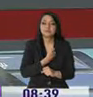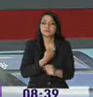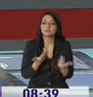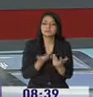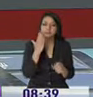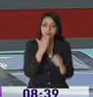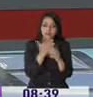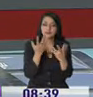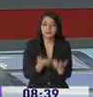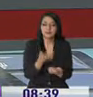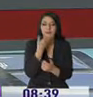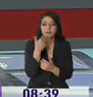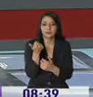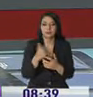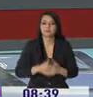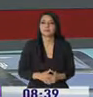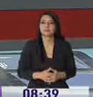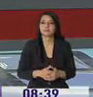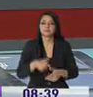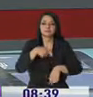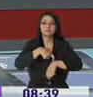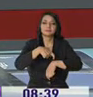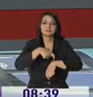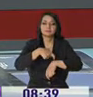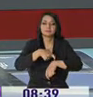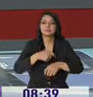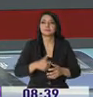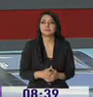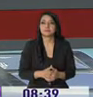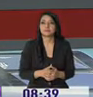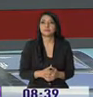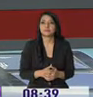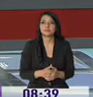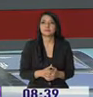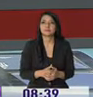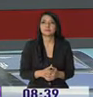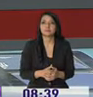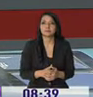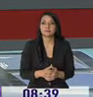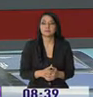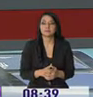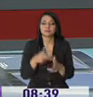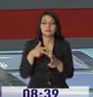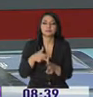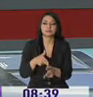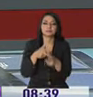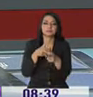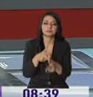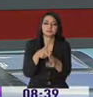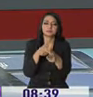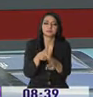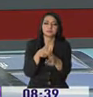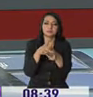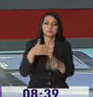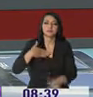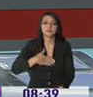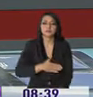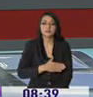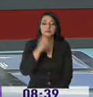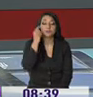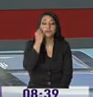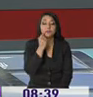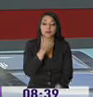usted mejore. A esta hora, por favor, se registra una fuerte congestión de tránsito en el Simón Bolívar. Hemos advertido